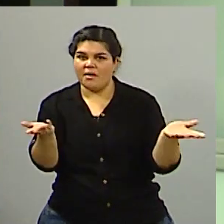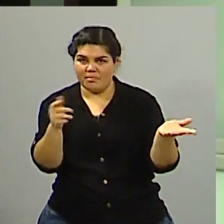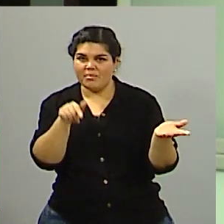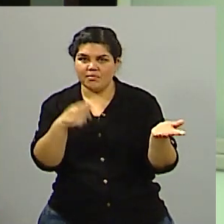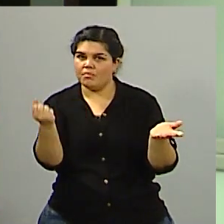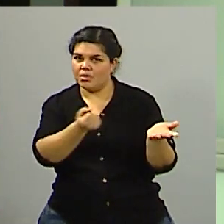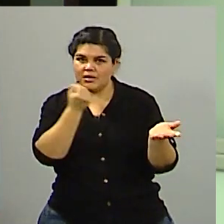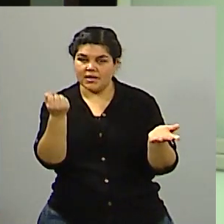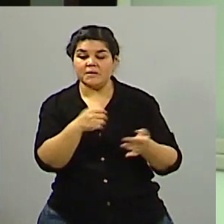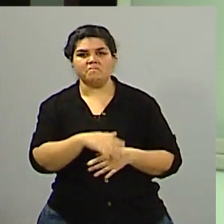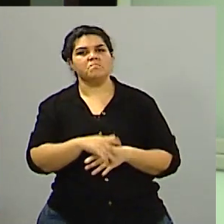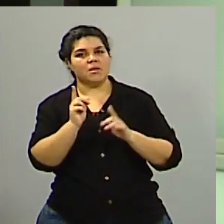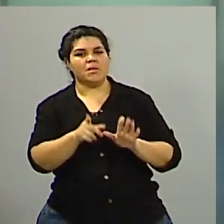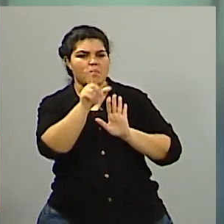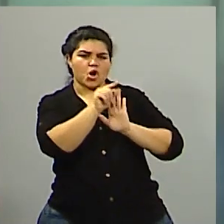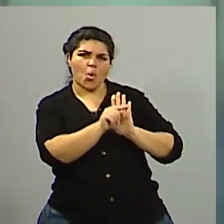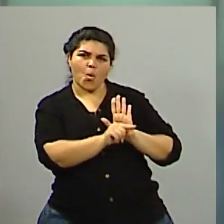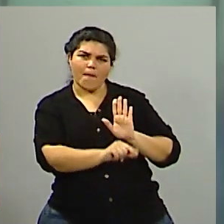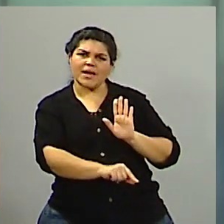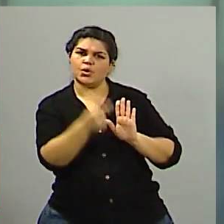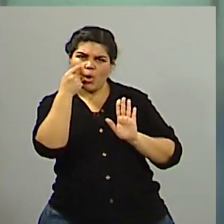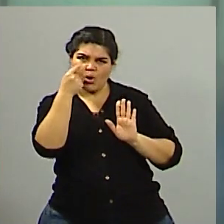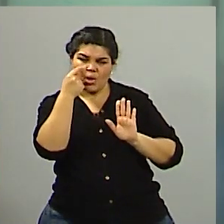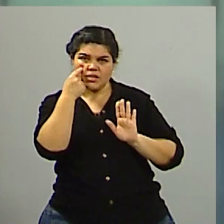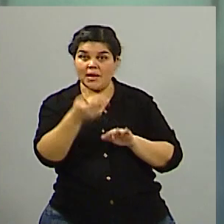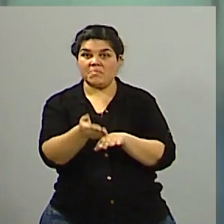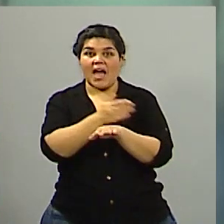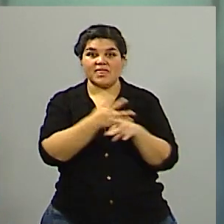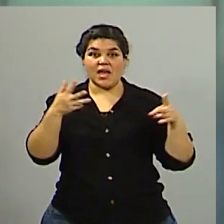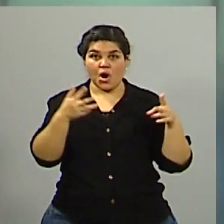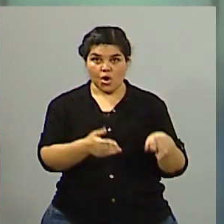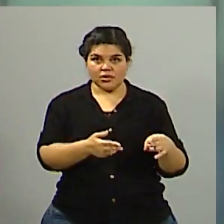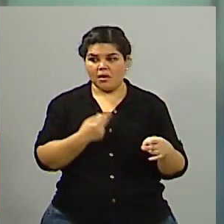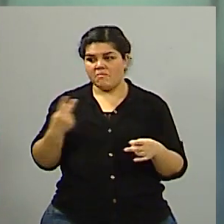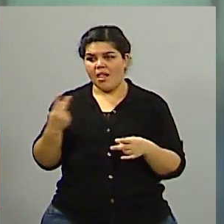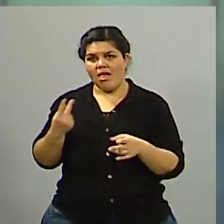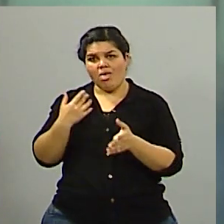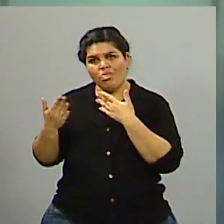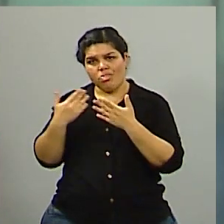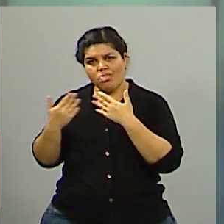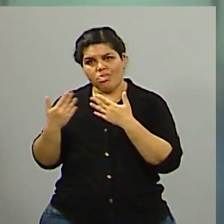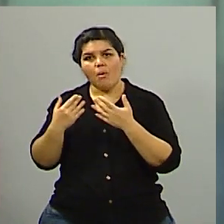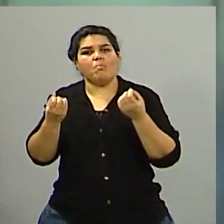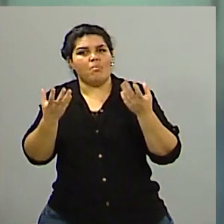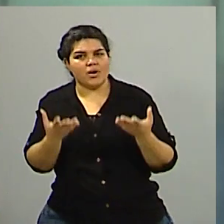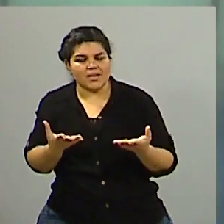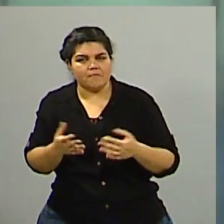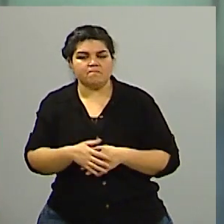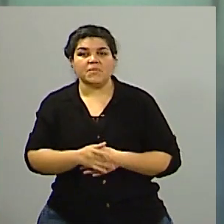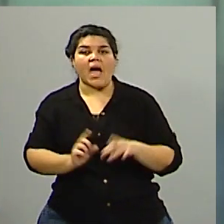conociendo cifras, lo hablábamos fuera de aire recién, con Belén, que volvemos a hablar de maltrato, porque van surgiendo